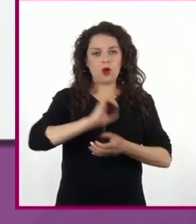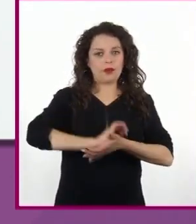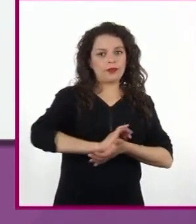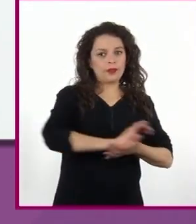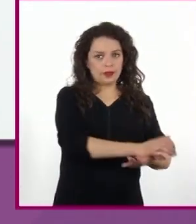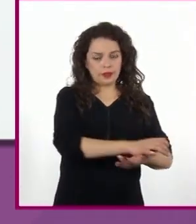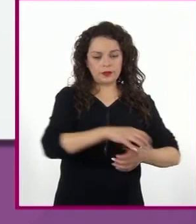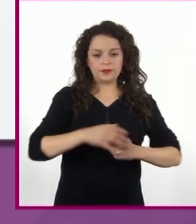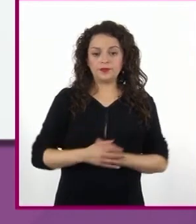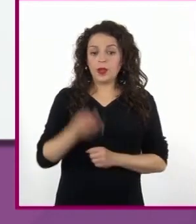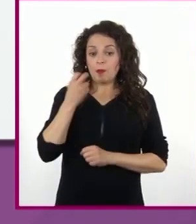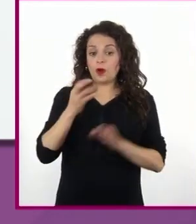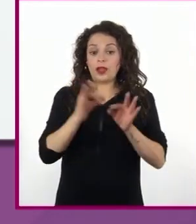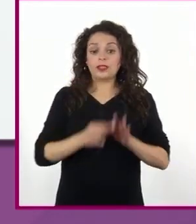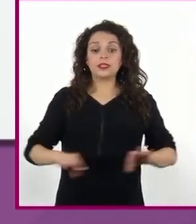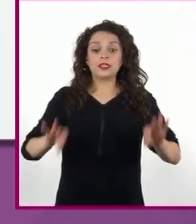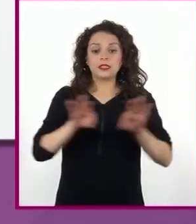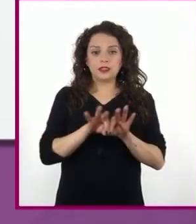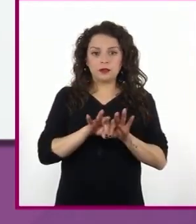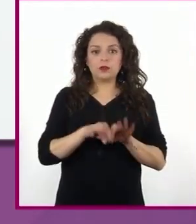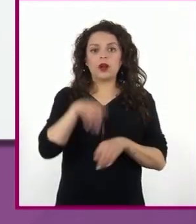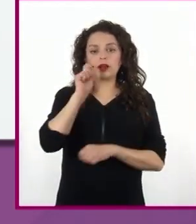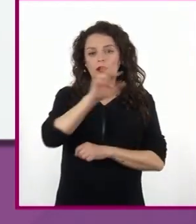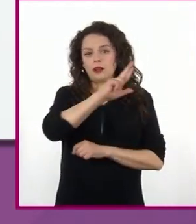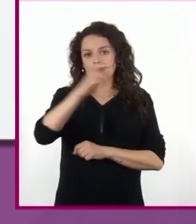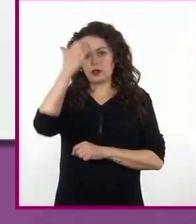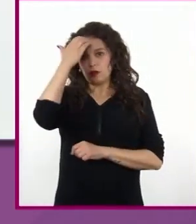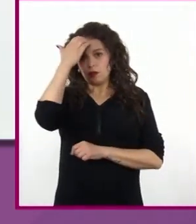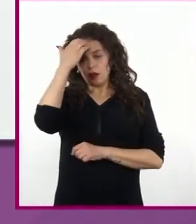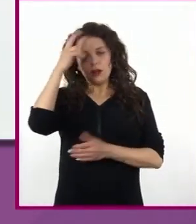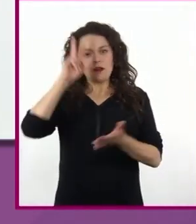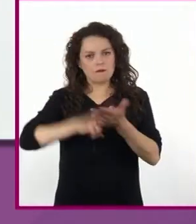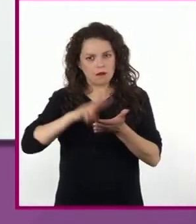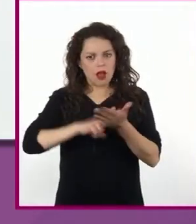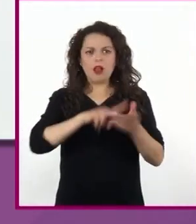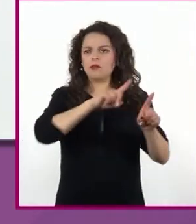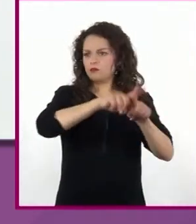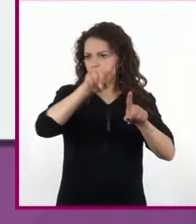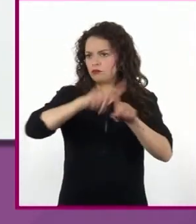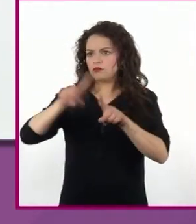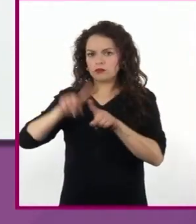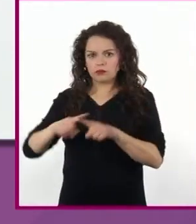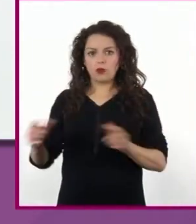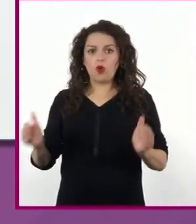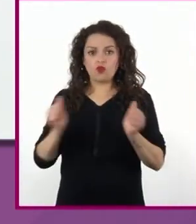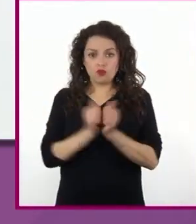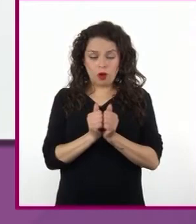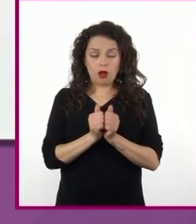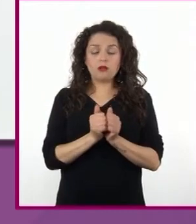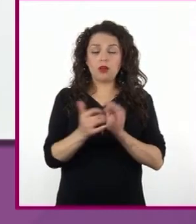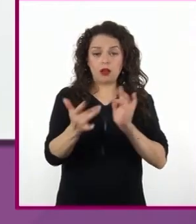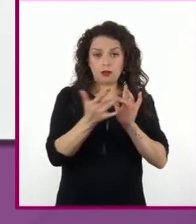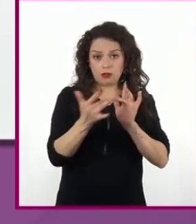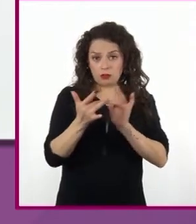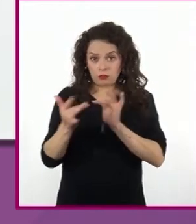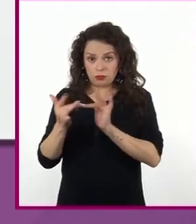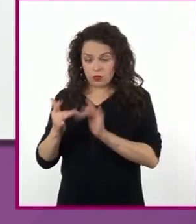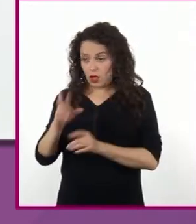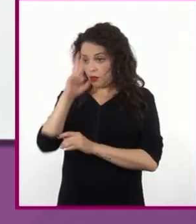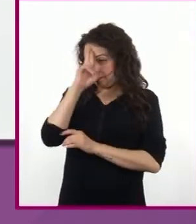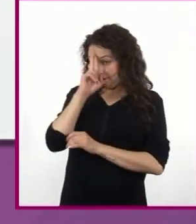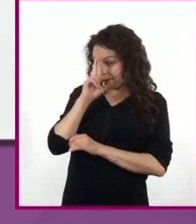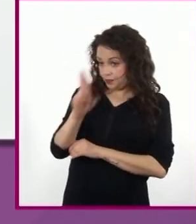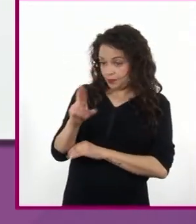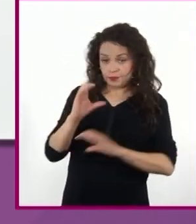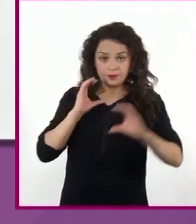necesario relacionarnos a partir de reconocer y valorar las diferencias, a partir de relaciones interpersonales respetuosas